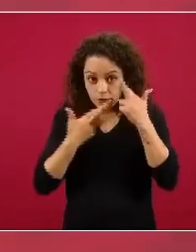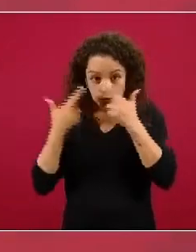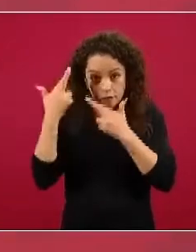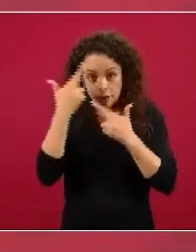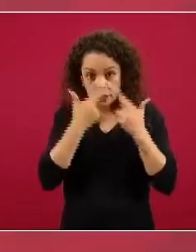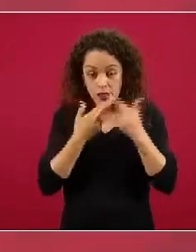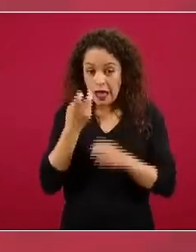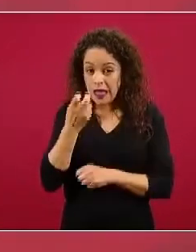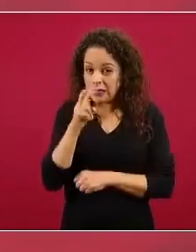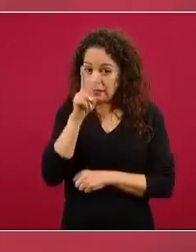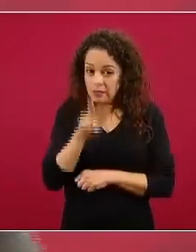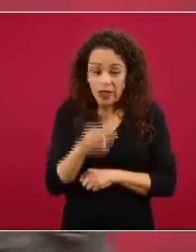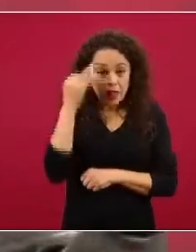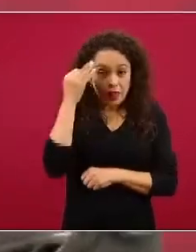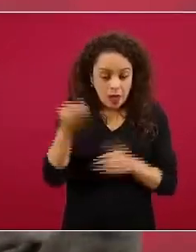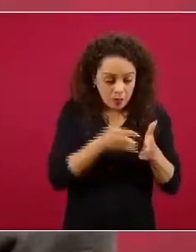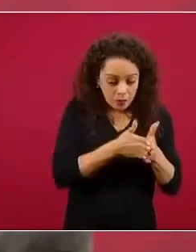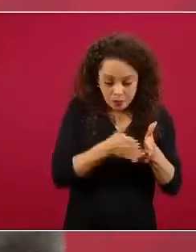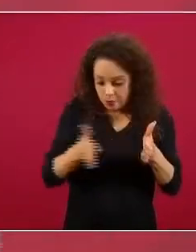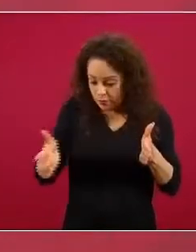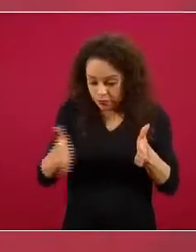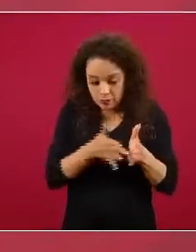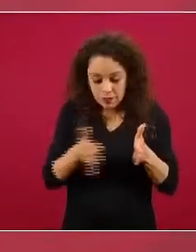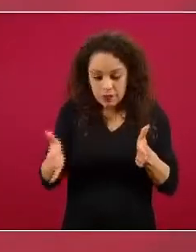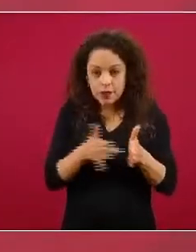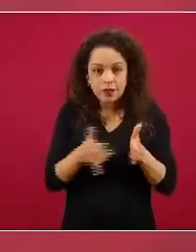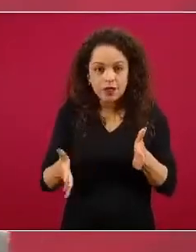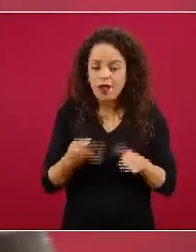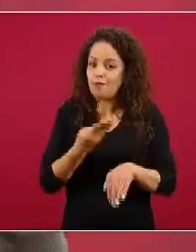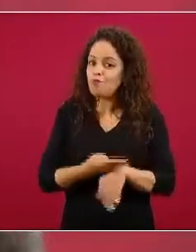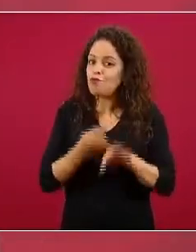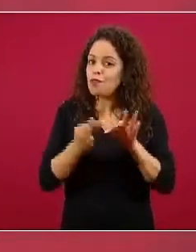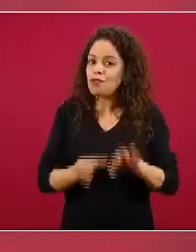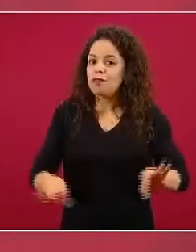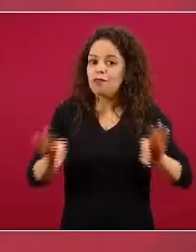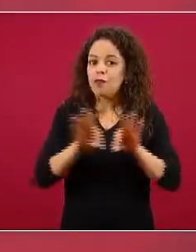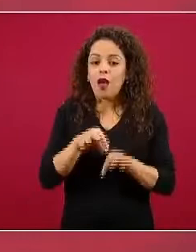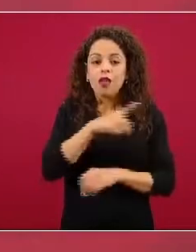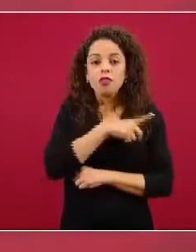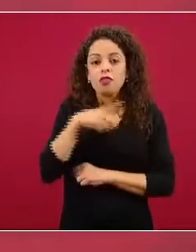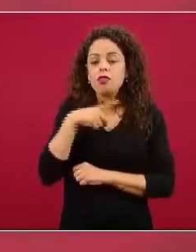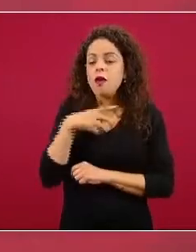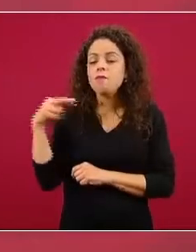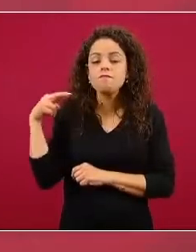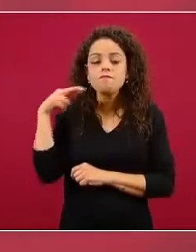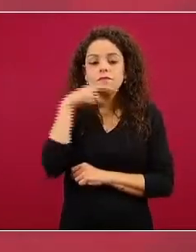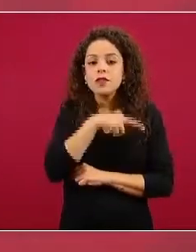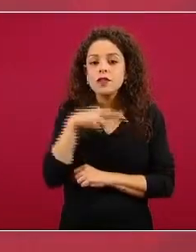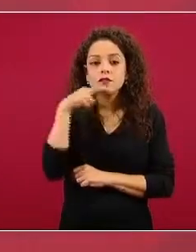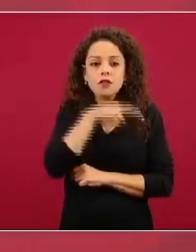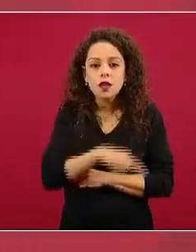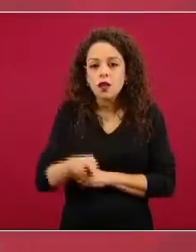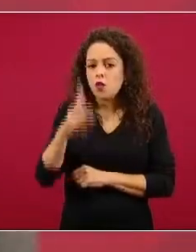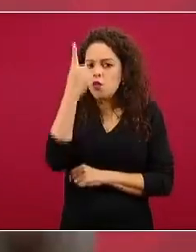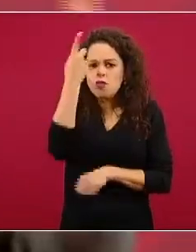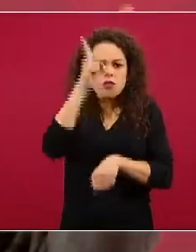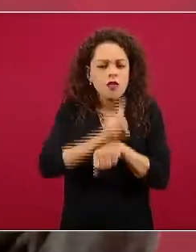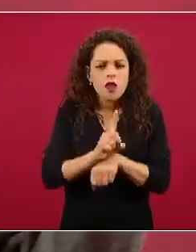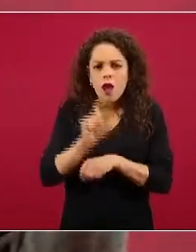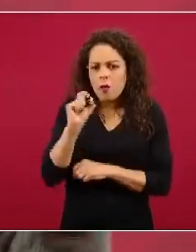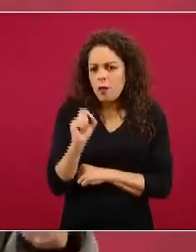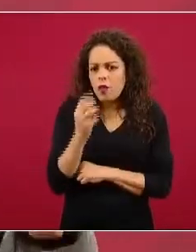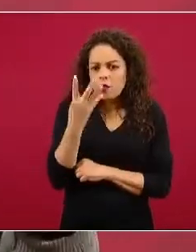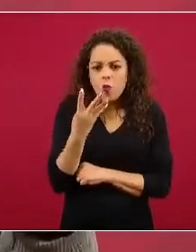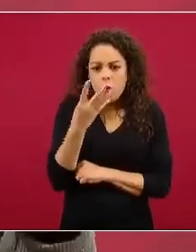es importantísimo que ese tiempo sea corto, deseablemente 24 horas, un día,